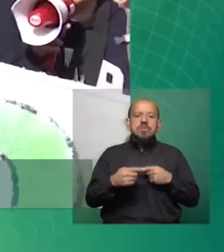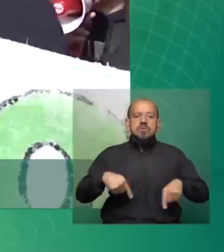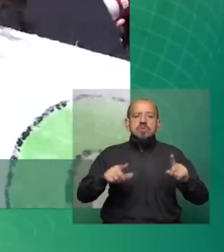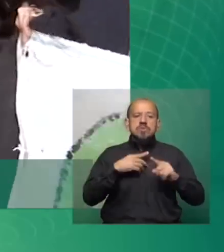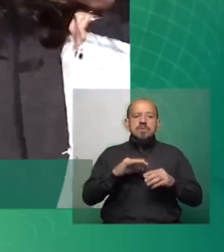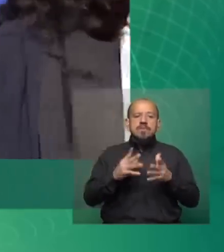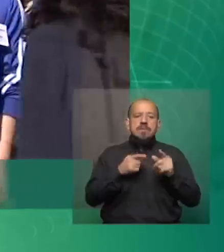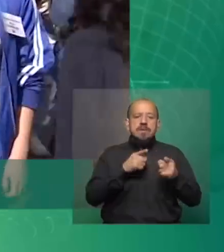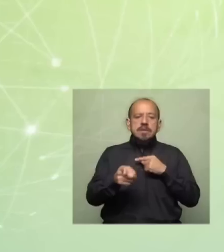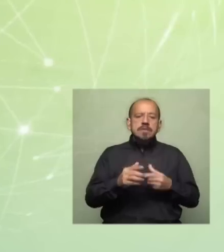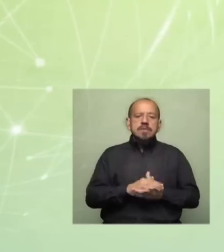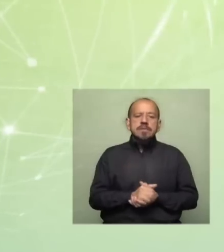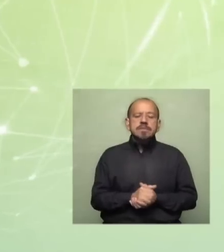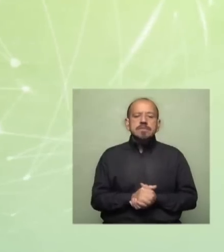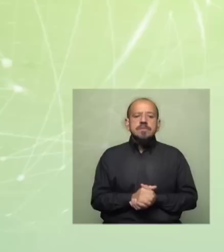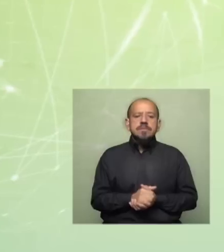directa